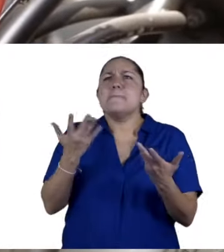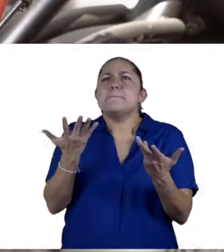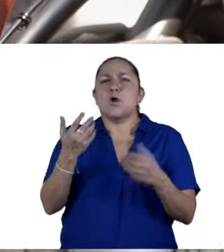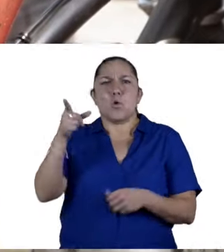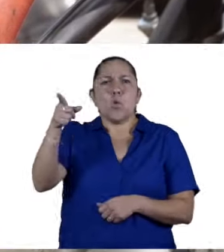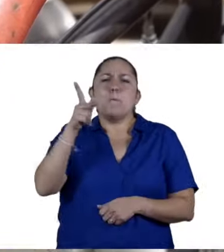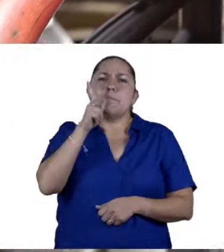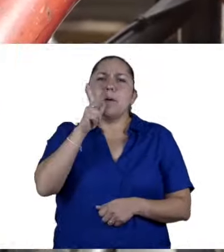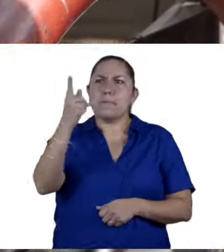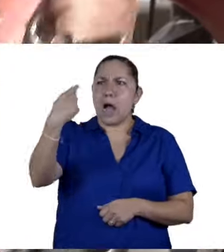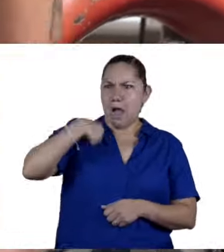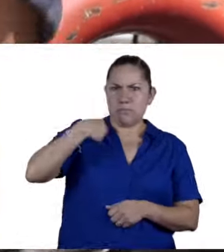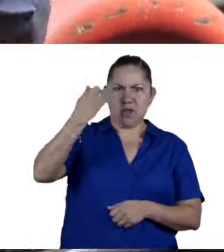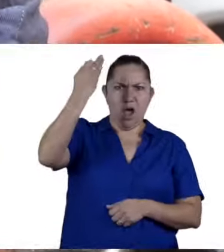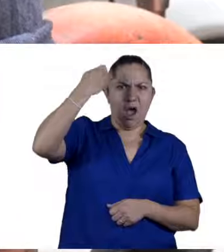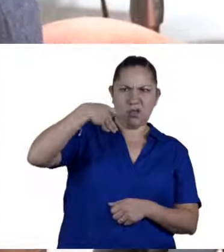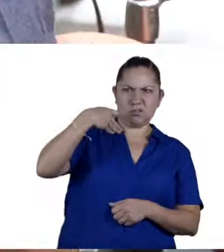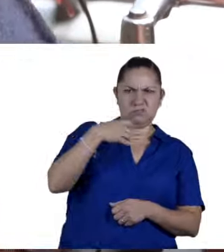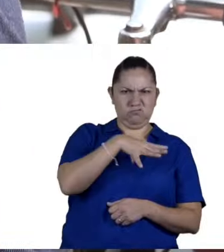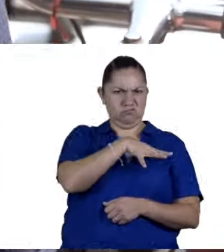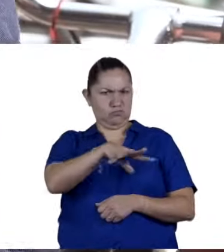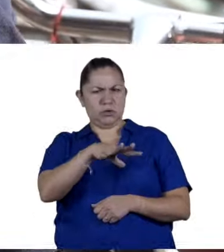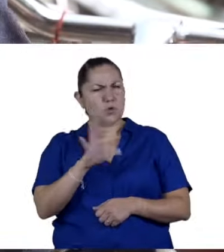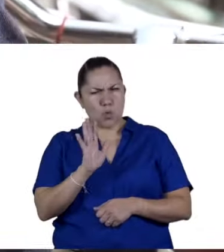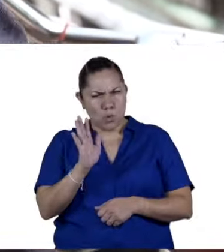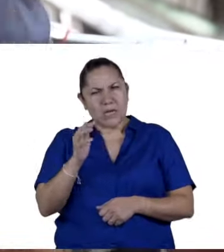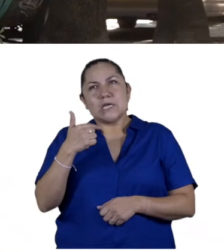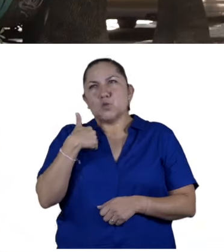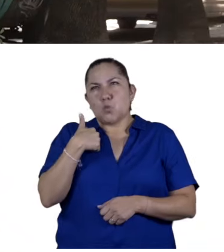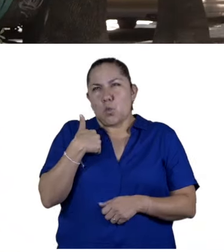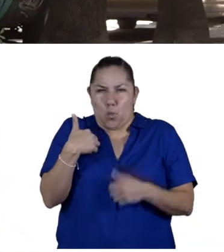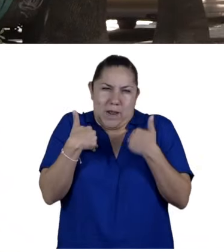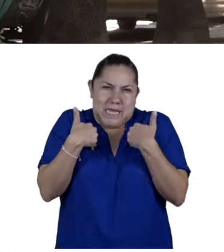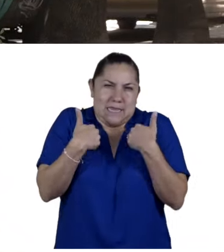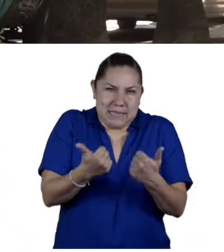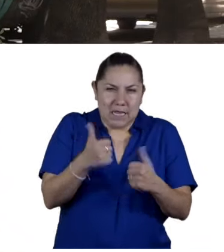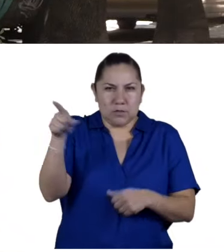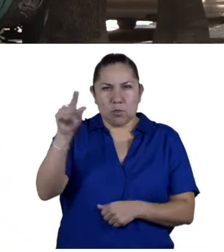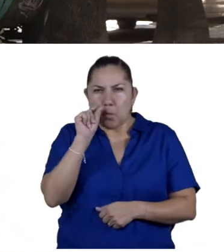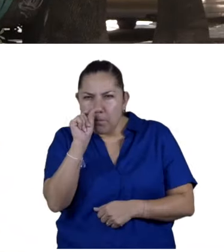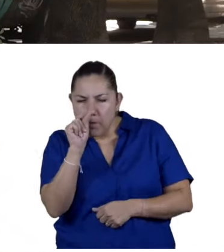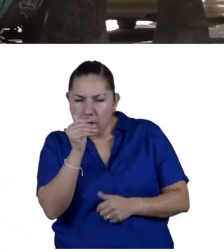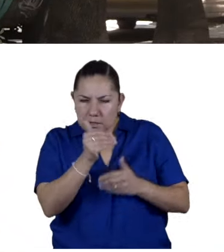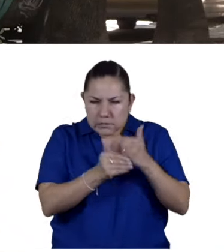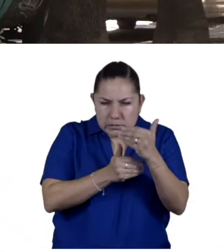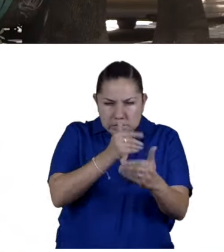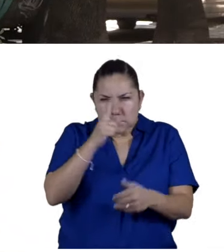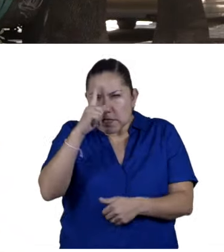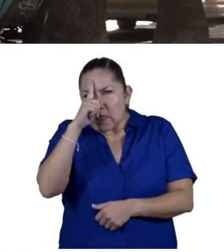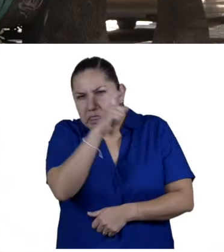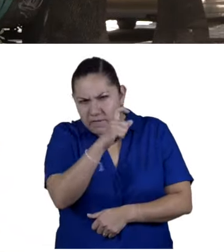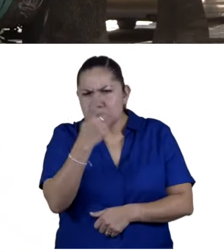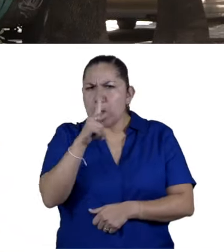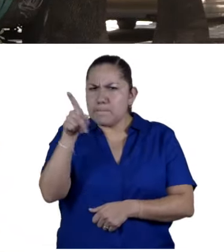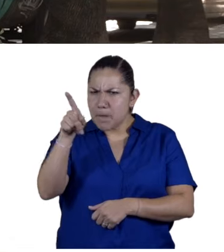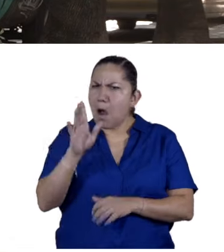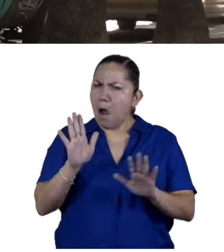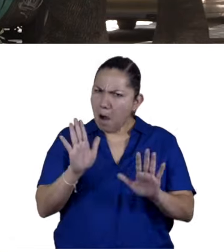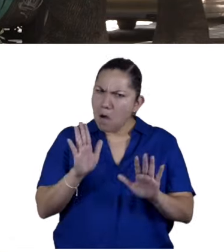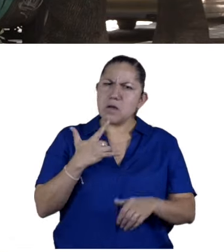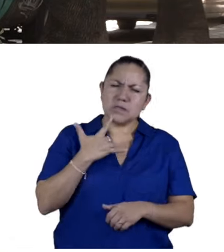Pero sé que no es como porque no me acepte, sino como le cuesta un poco el trabajo, ¿no? Pero veo que lo está